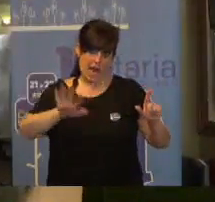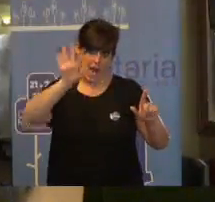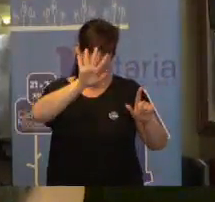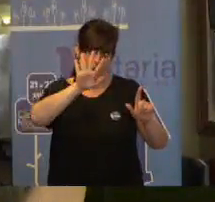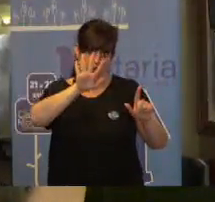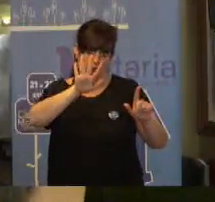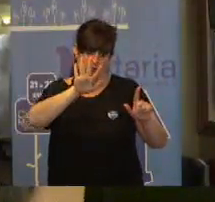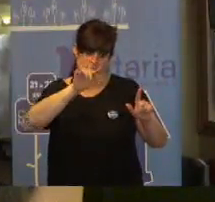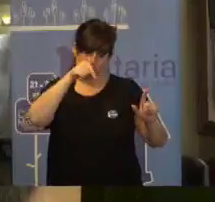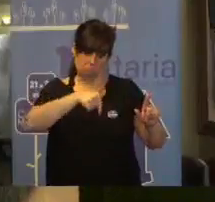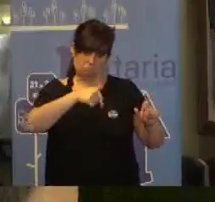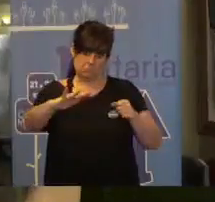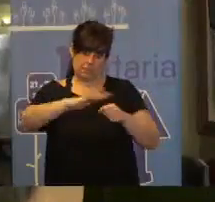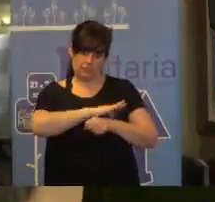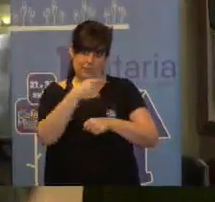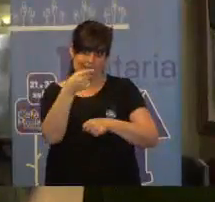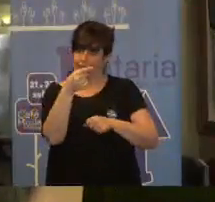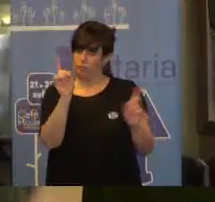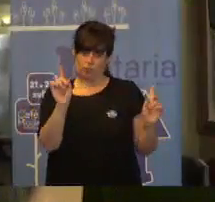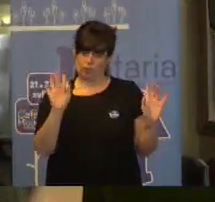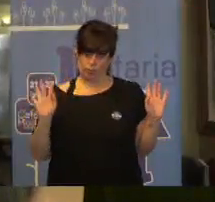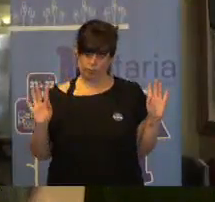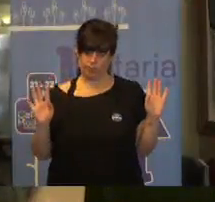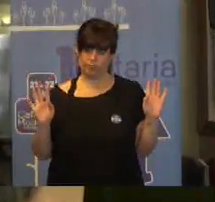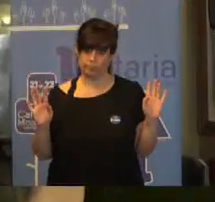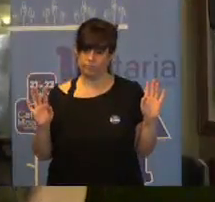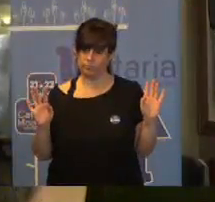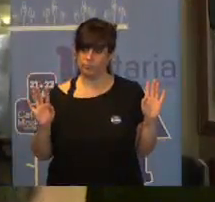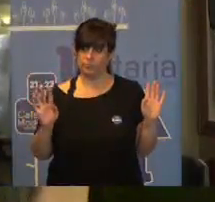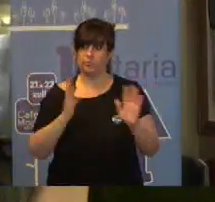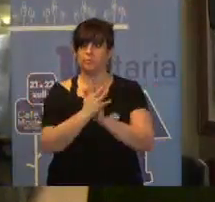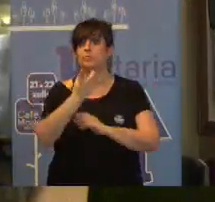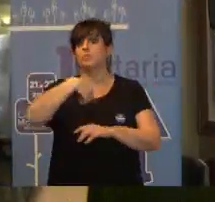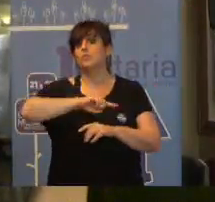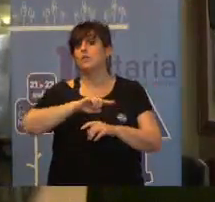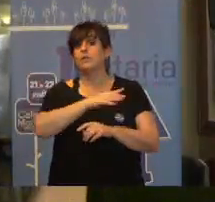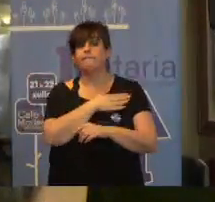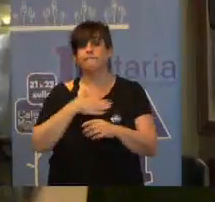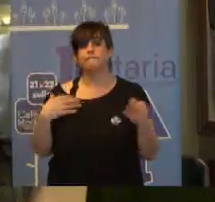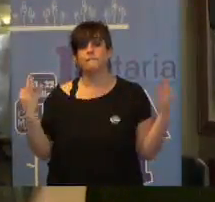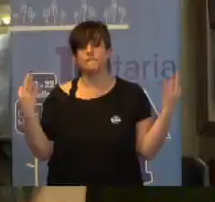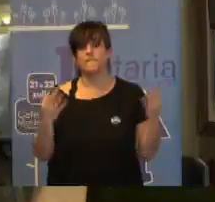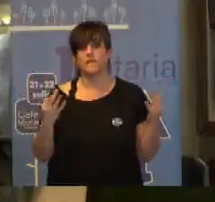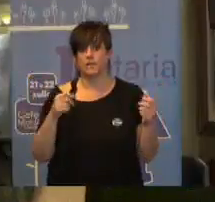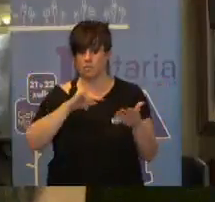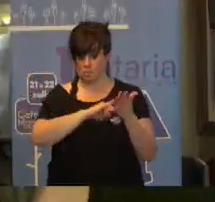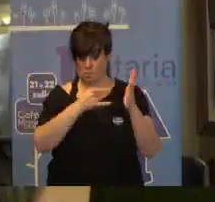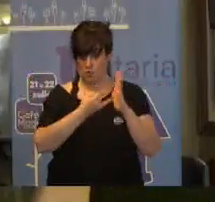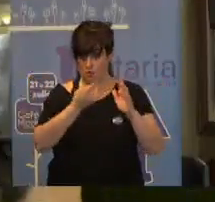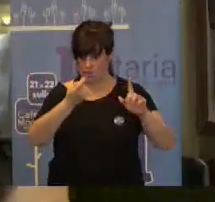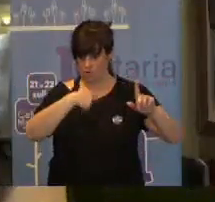o proxecto local, que ao final é o que queremos, non só o que queremos construir, sino é o que pode servir a ese proxecto nacional.